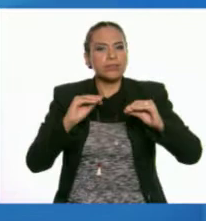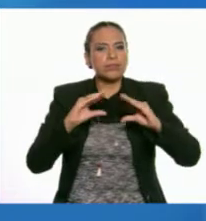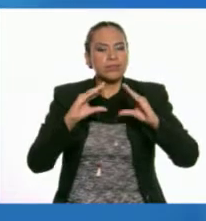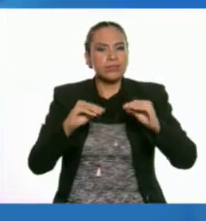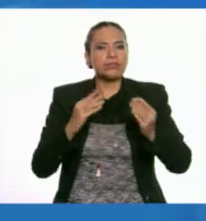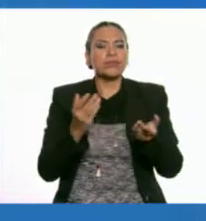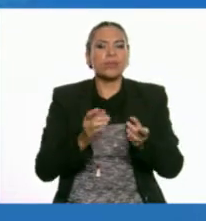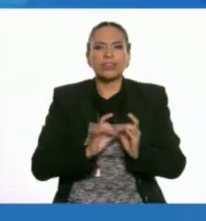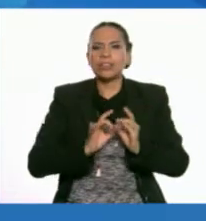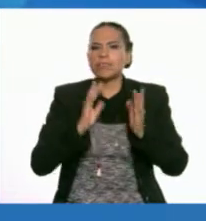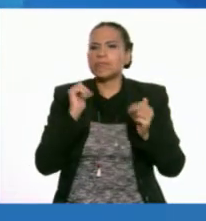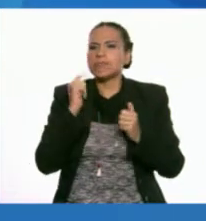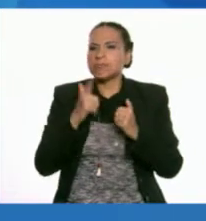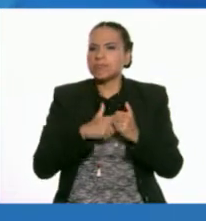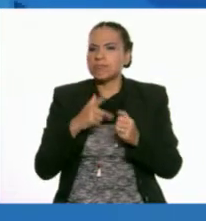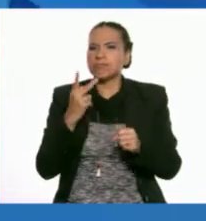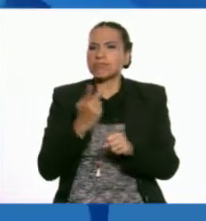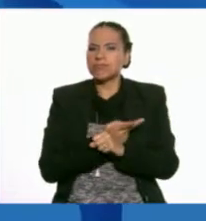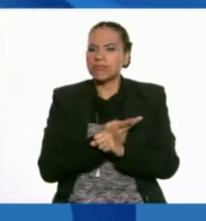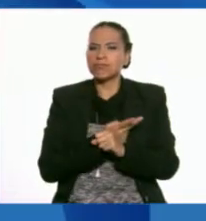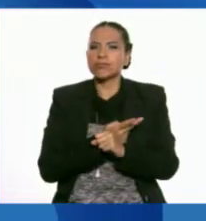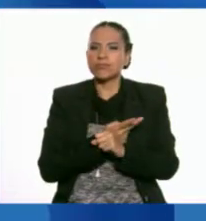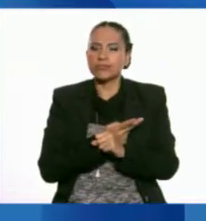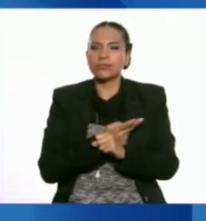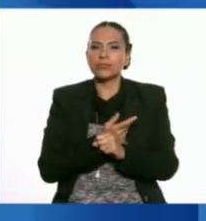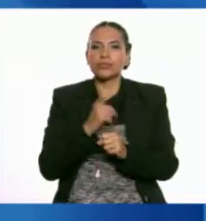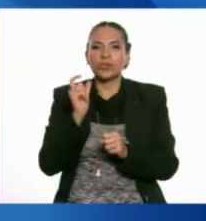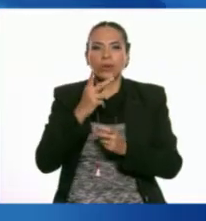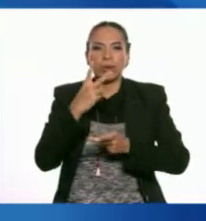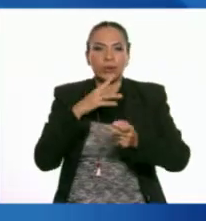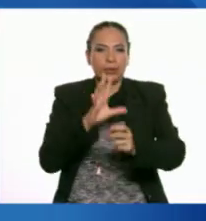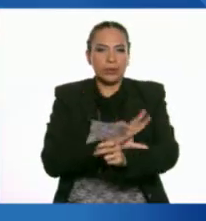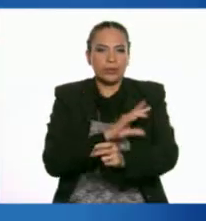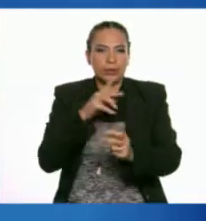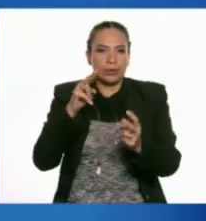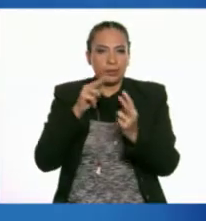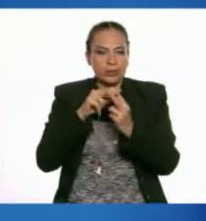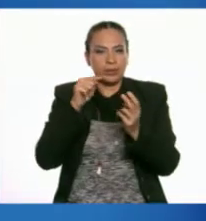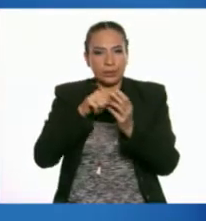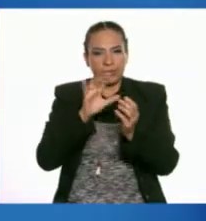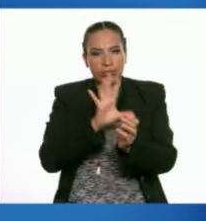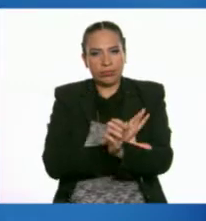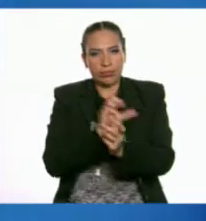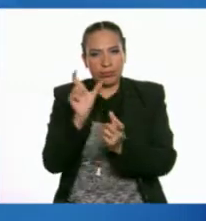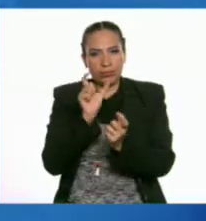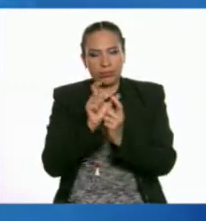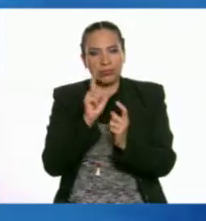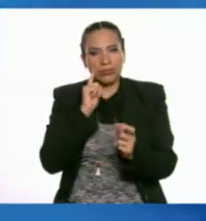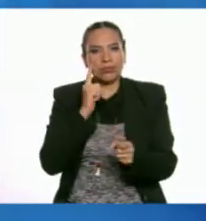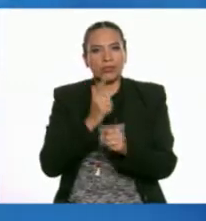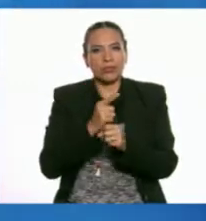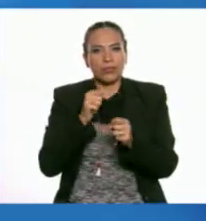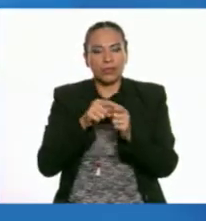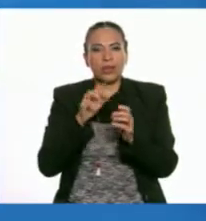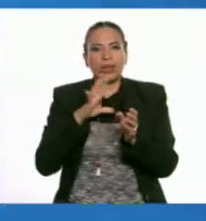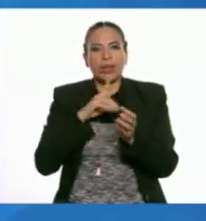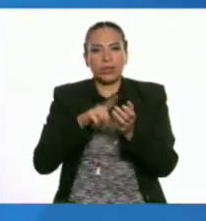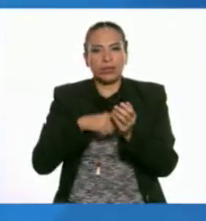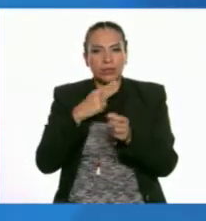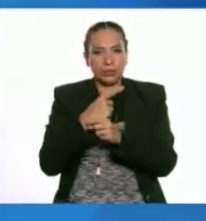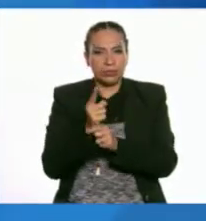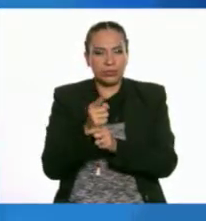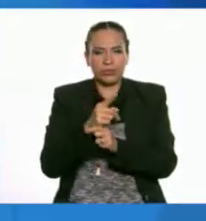pronto algo sucedió. Al activar la corriente en el cable con la batería, notó que una brújula cercana